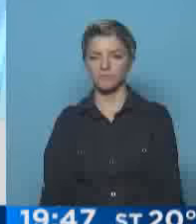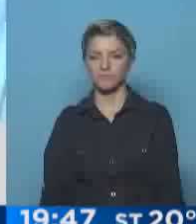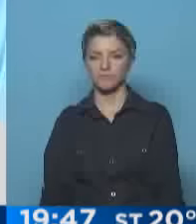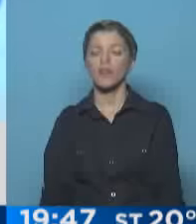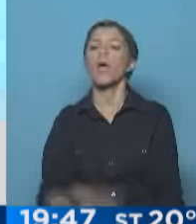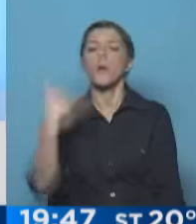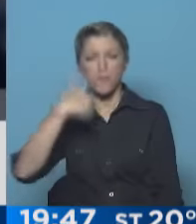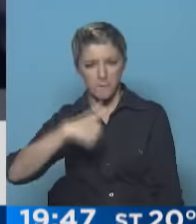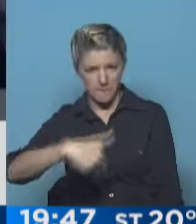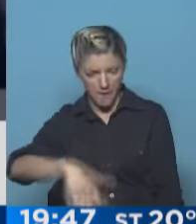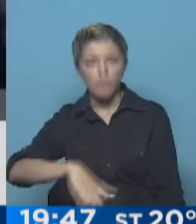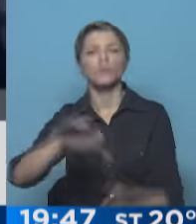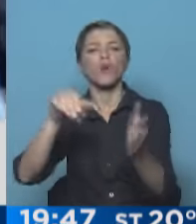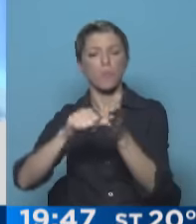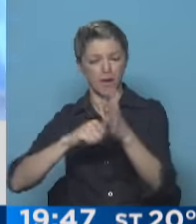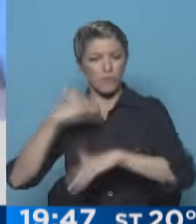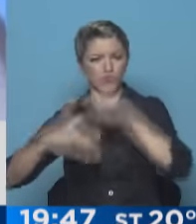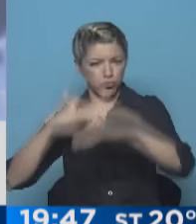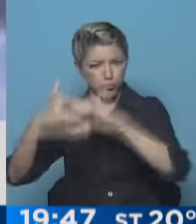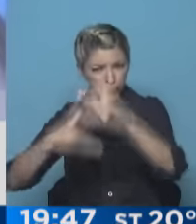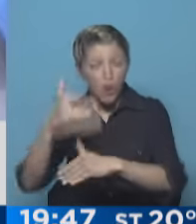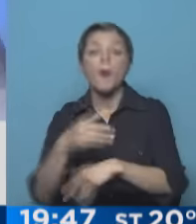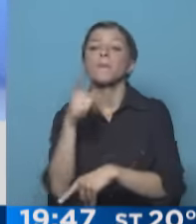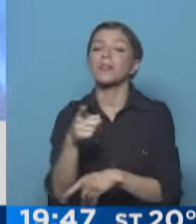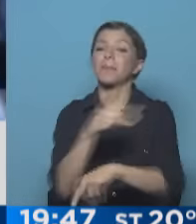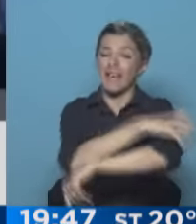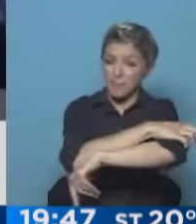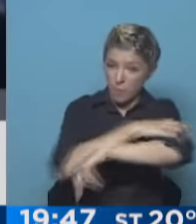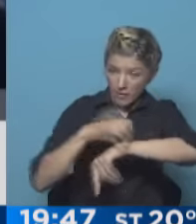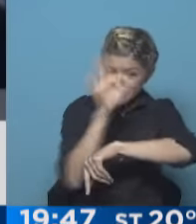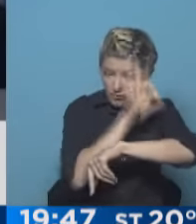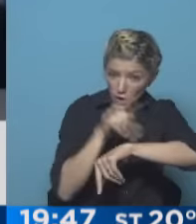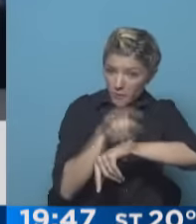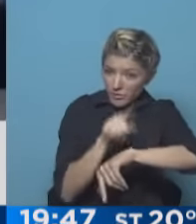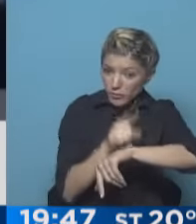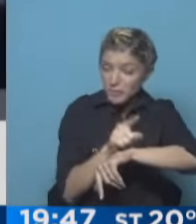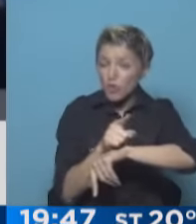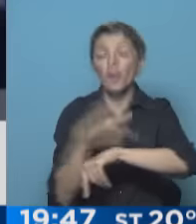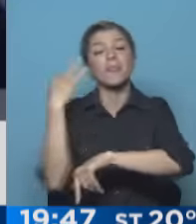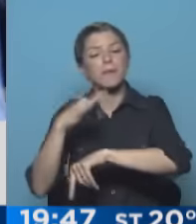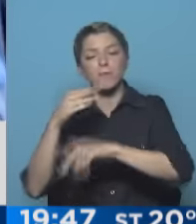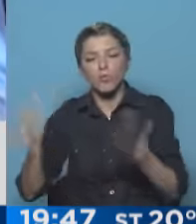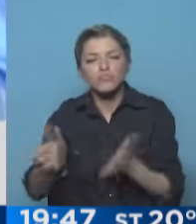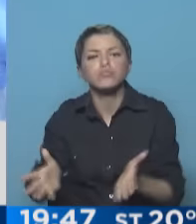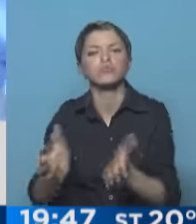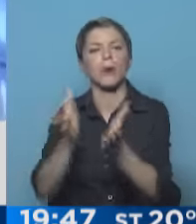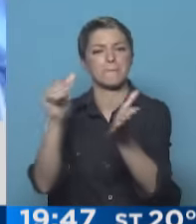Vamos a poner en marcha el país, porque para que haya pobreza cero, tenemos que poner en marcha el